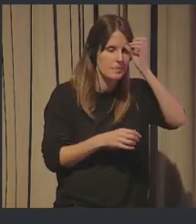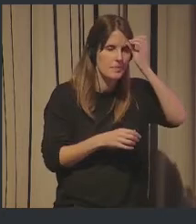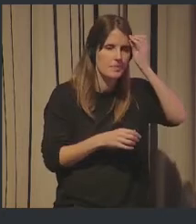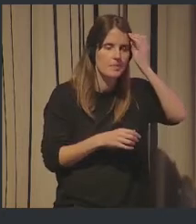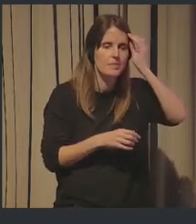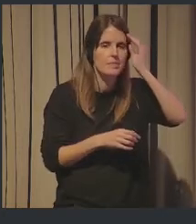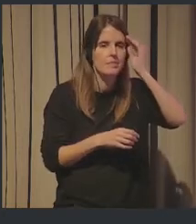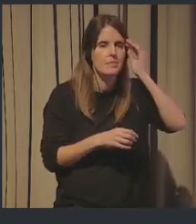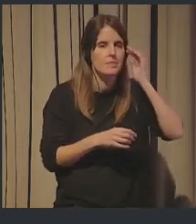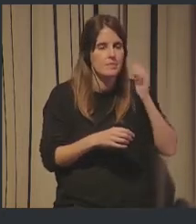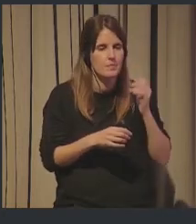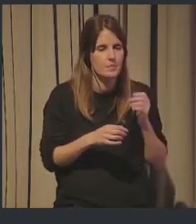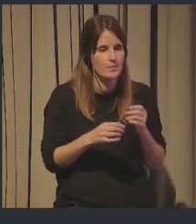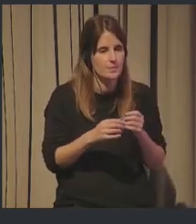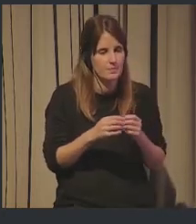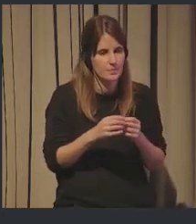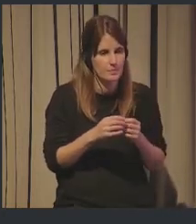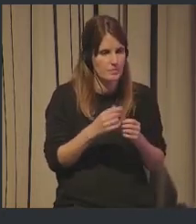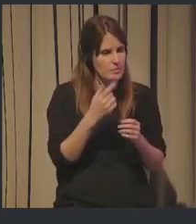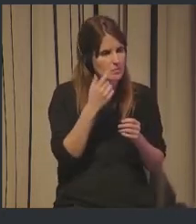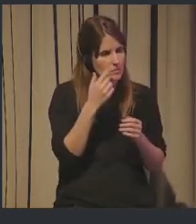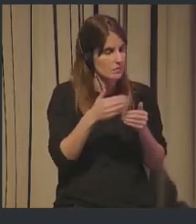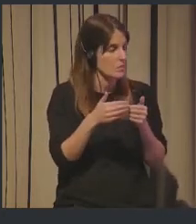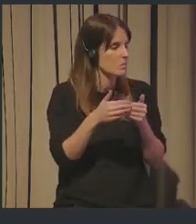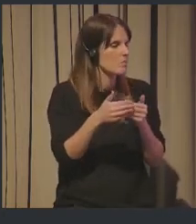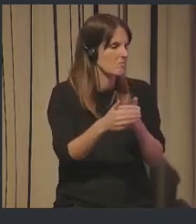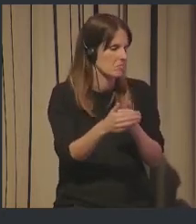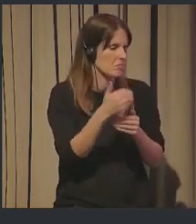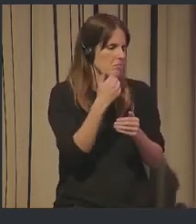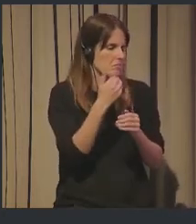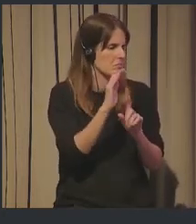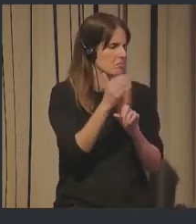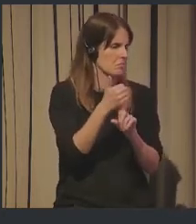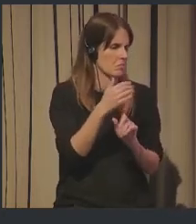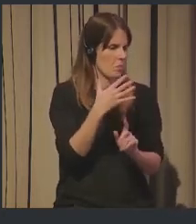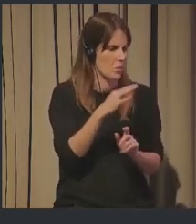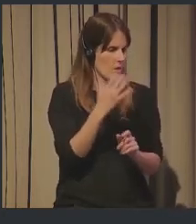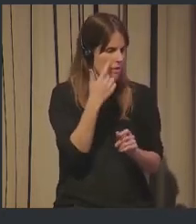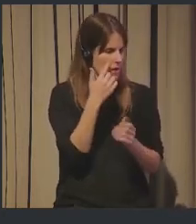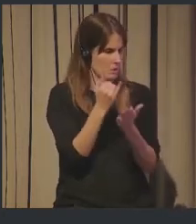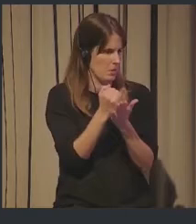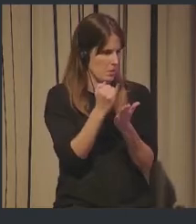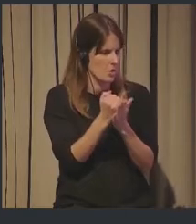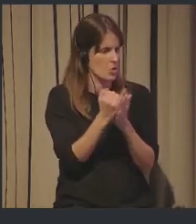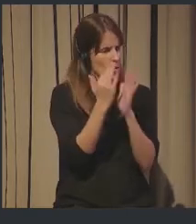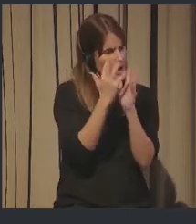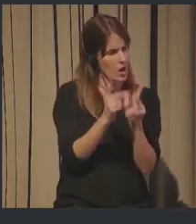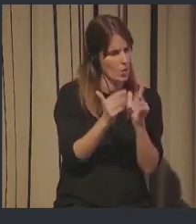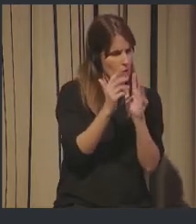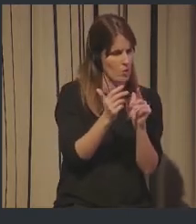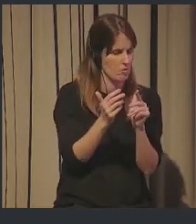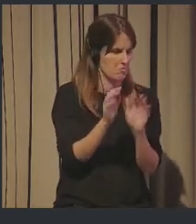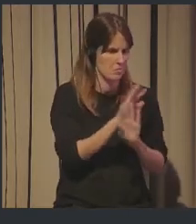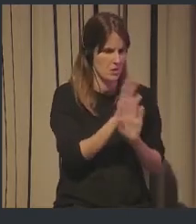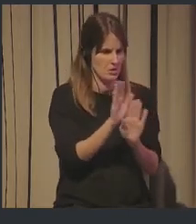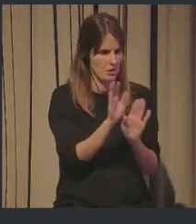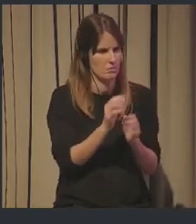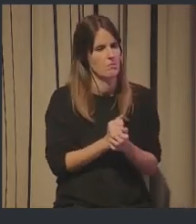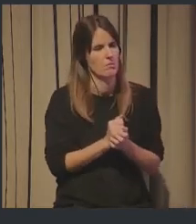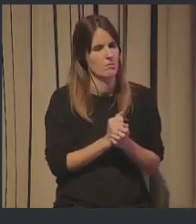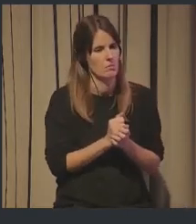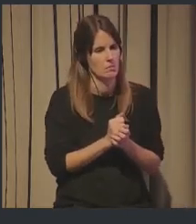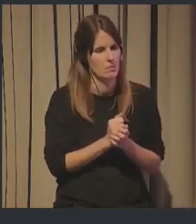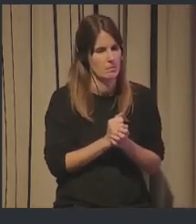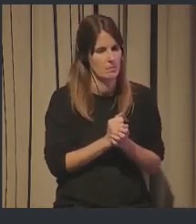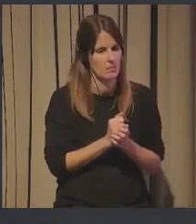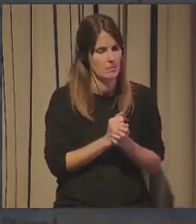Eso es predecible y es así como obtienes un notable y es llevar a cabo el experimento, los cálculos y ya está.